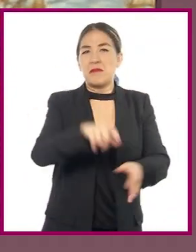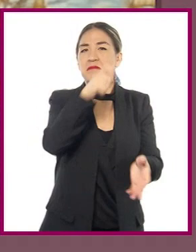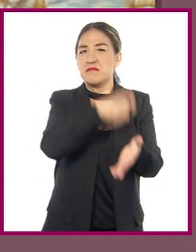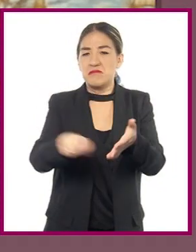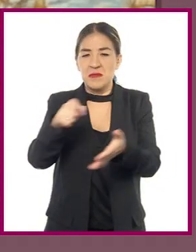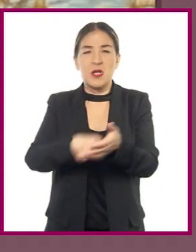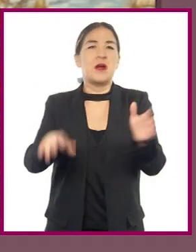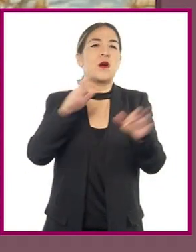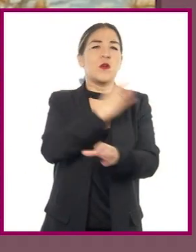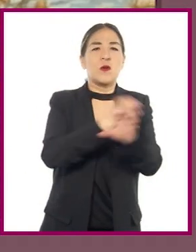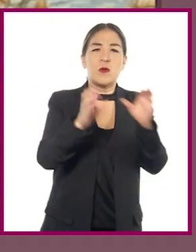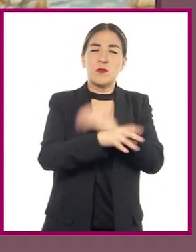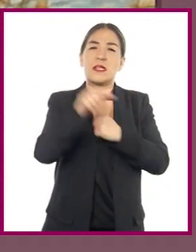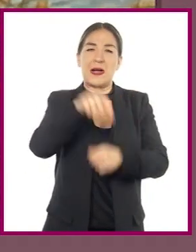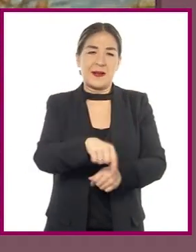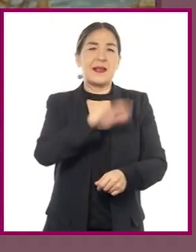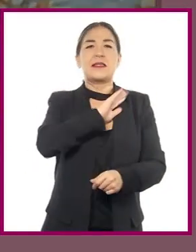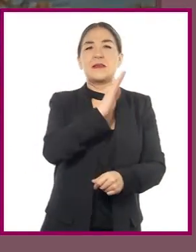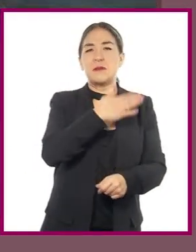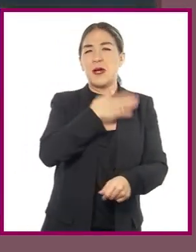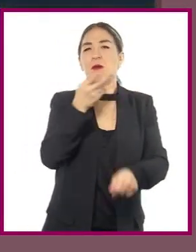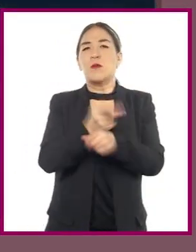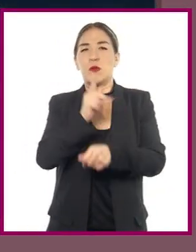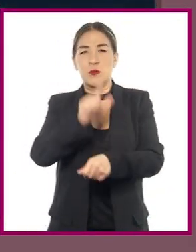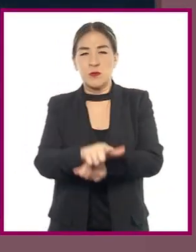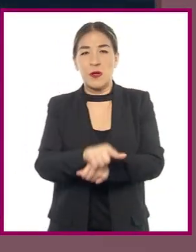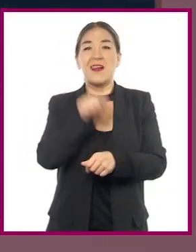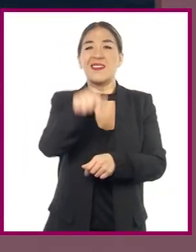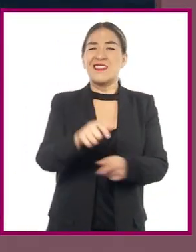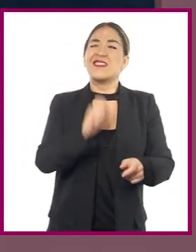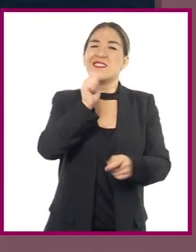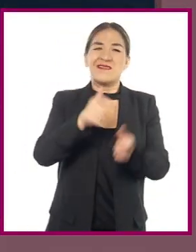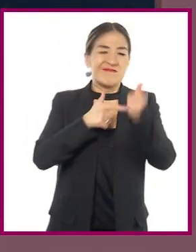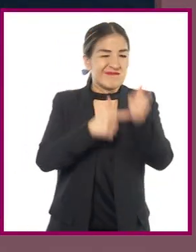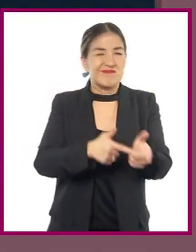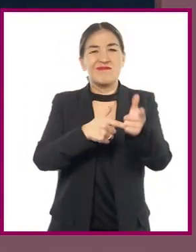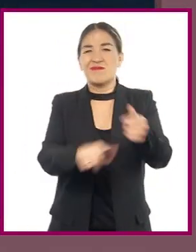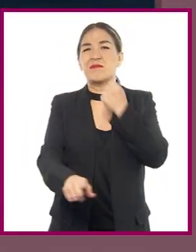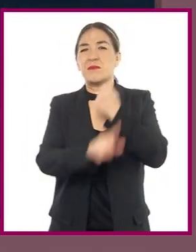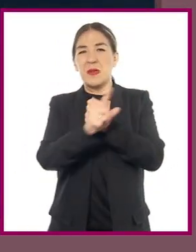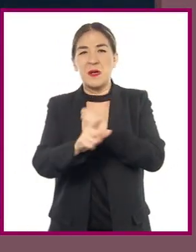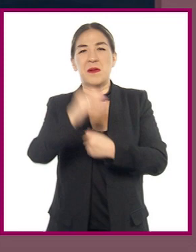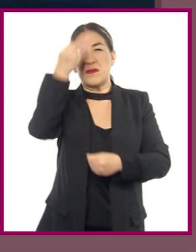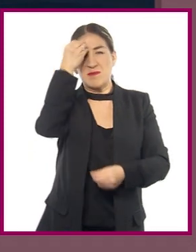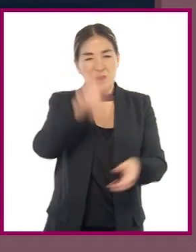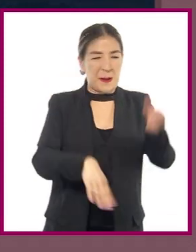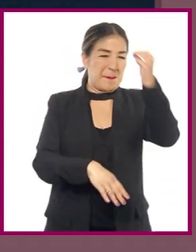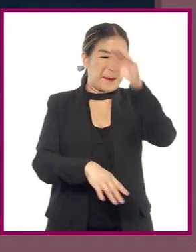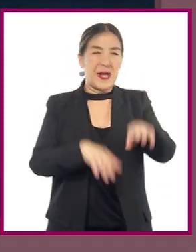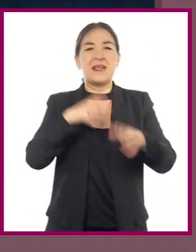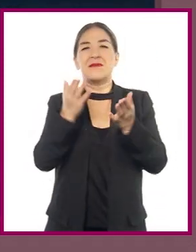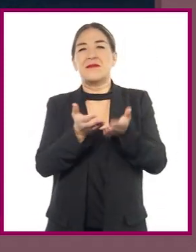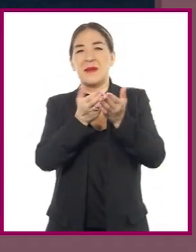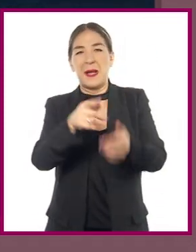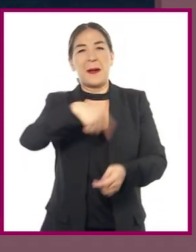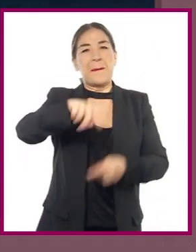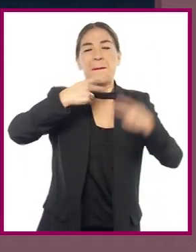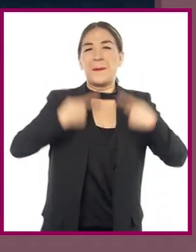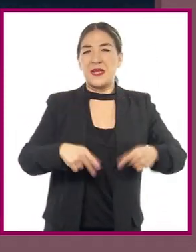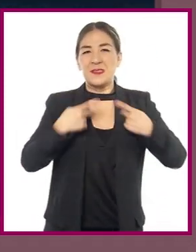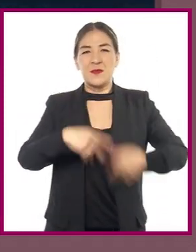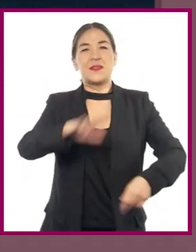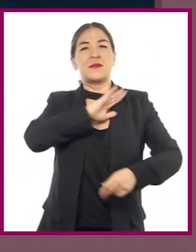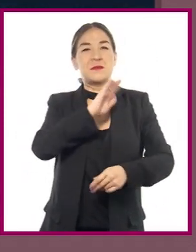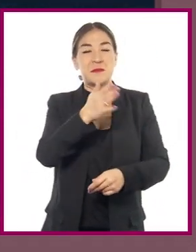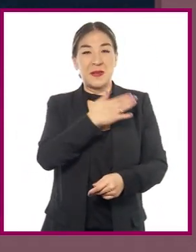y Portugal. Así, el continuo ataque de los piratas a las embarcaciones y poblaciones españolas en América y en